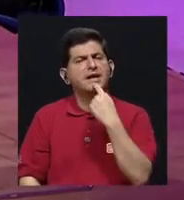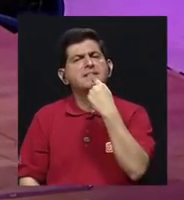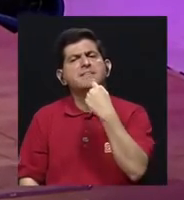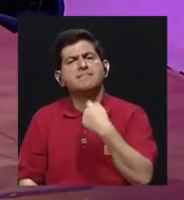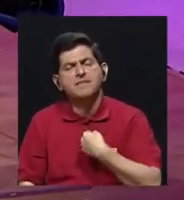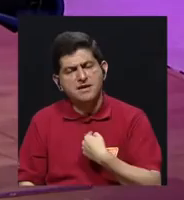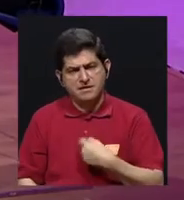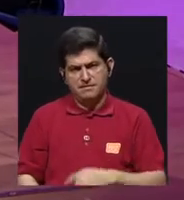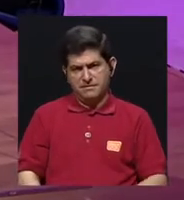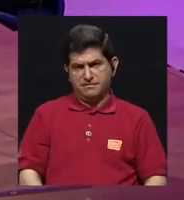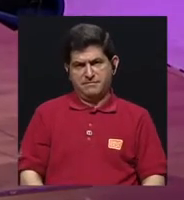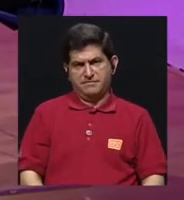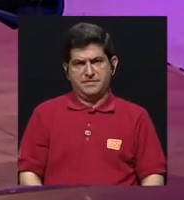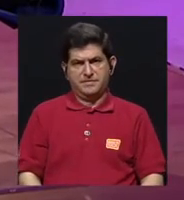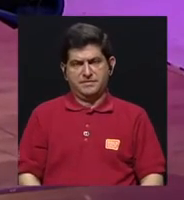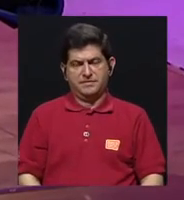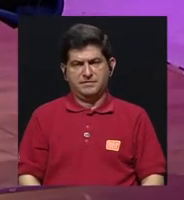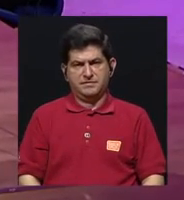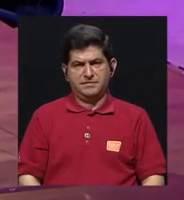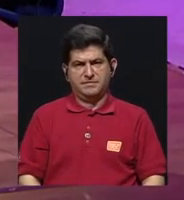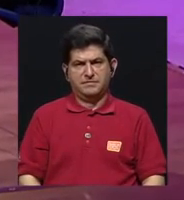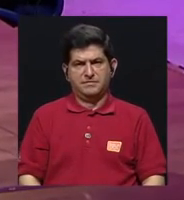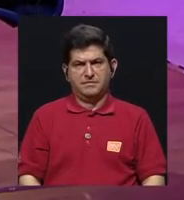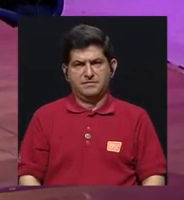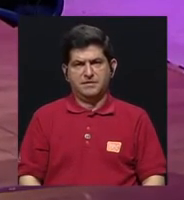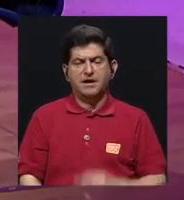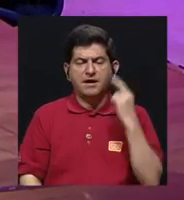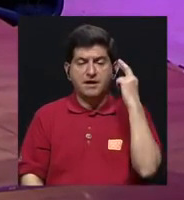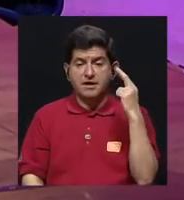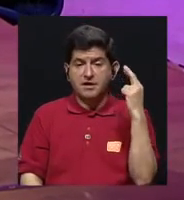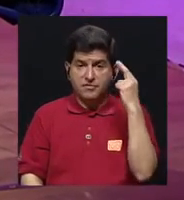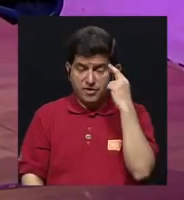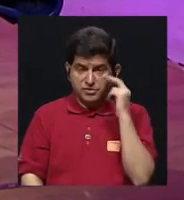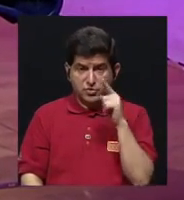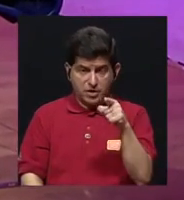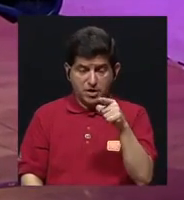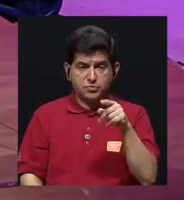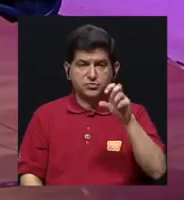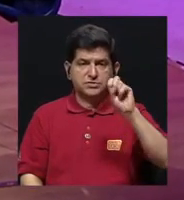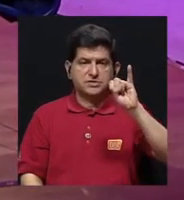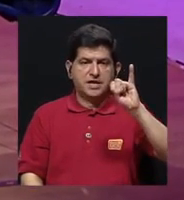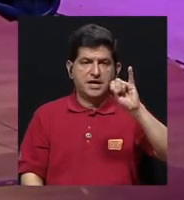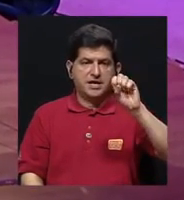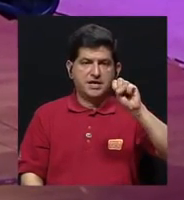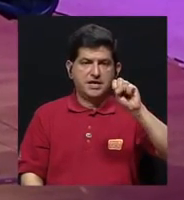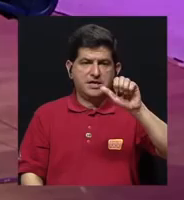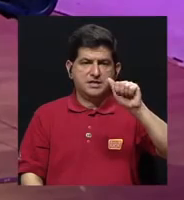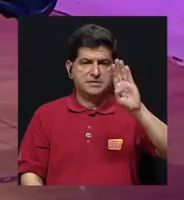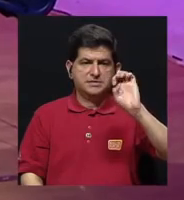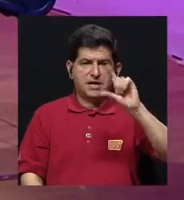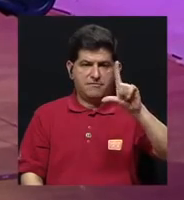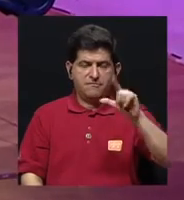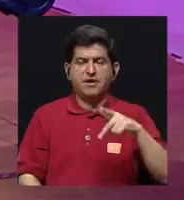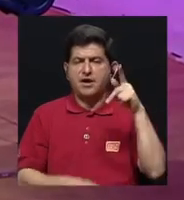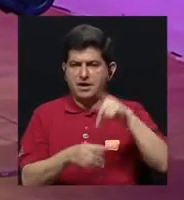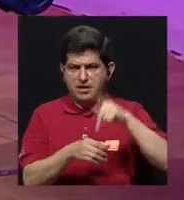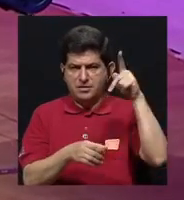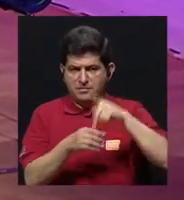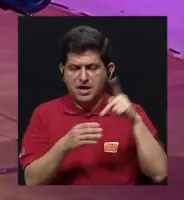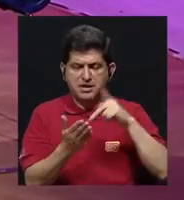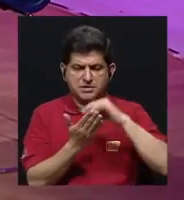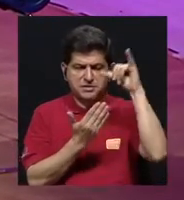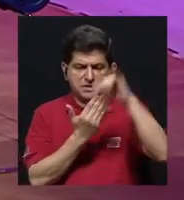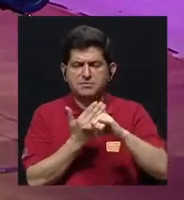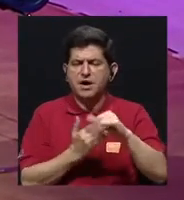Dígame, doña Isabel, ¿cuál fue la motivación que la llevó a usted a participar